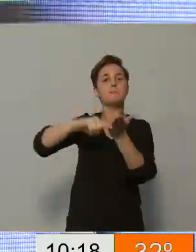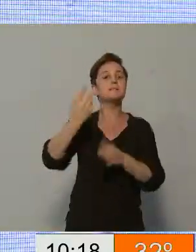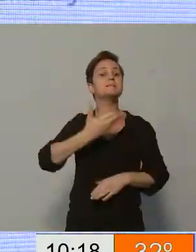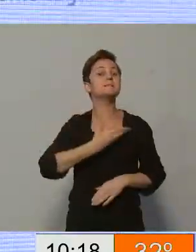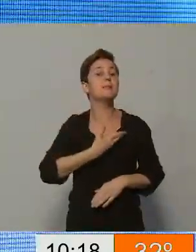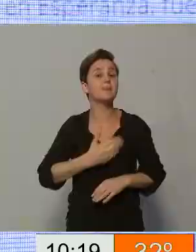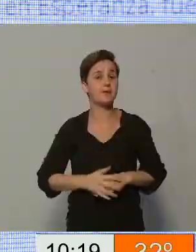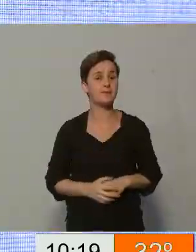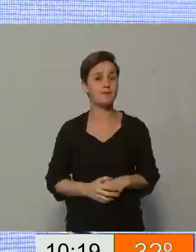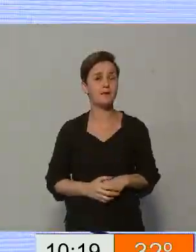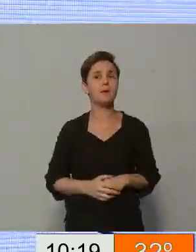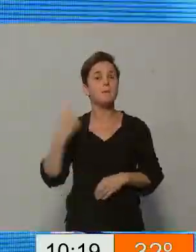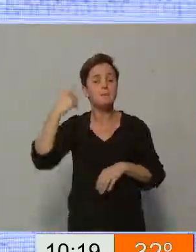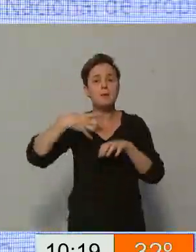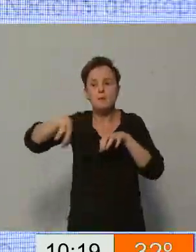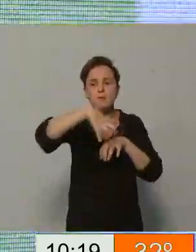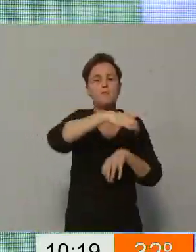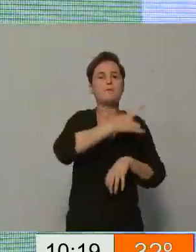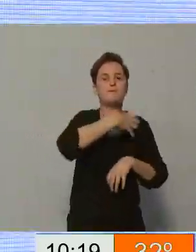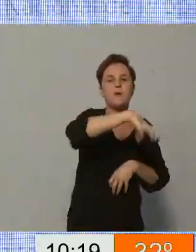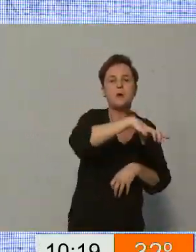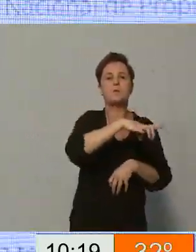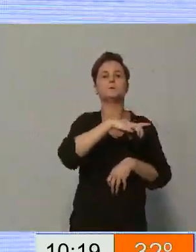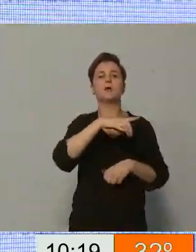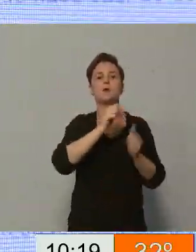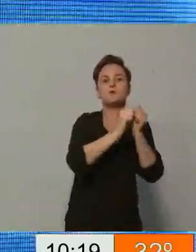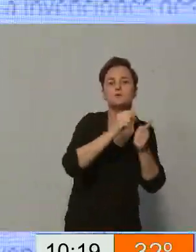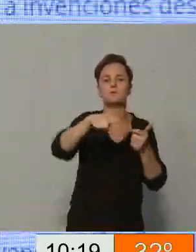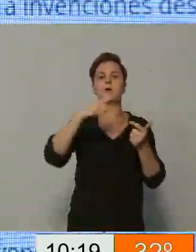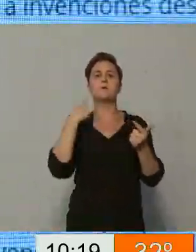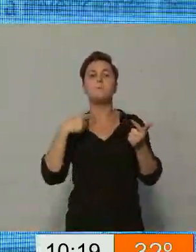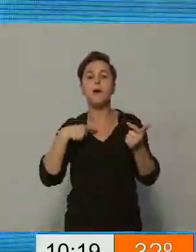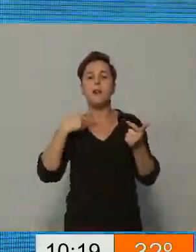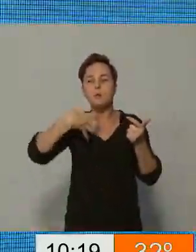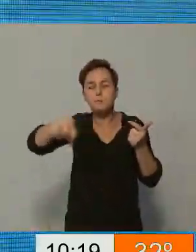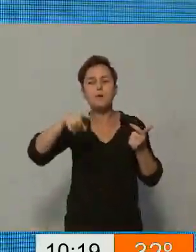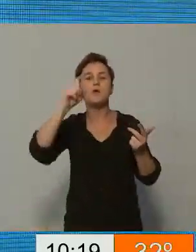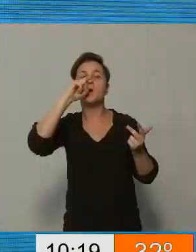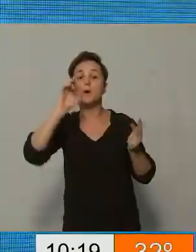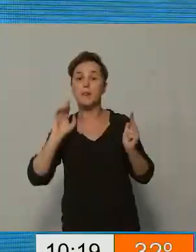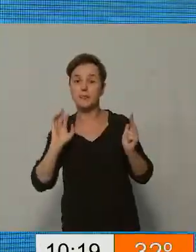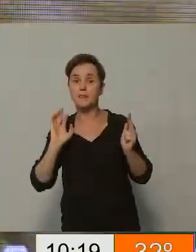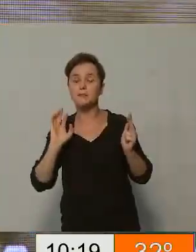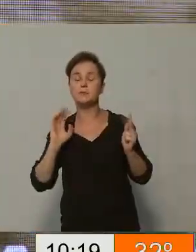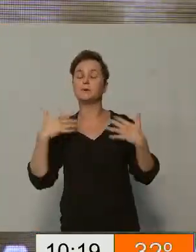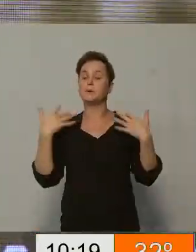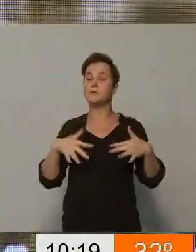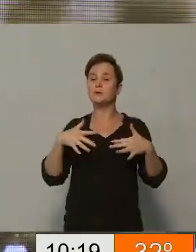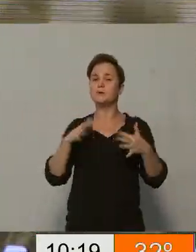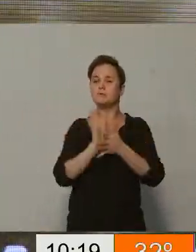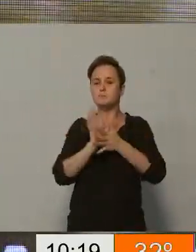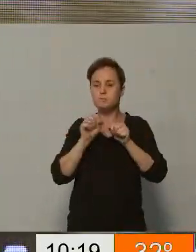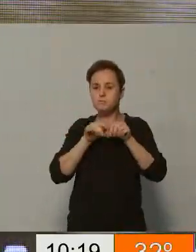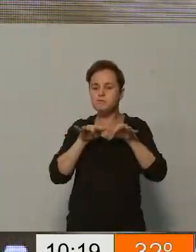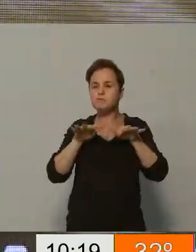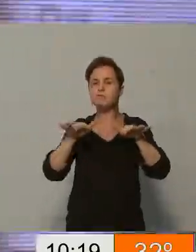pero facultades en Rosario, en Paraná, en Santa Fe y en Corrientes. Pensar esa universidad de desarrollo con